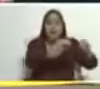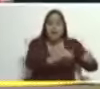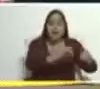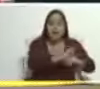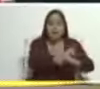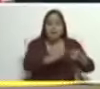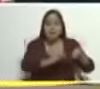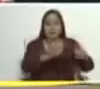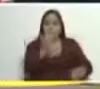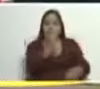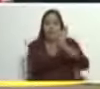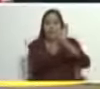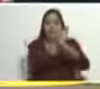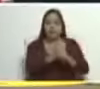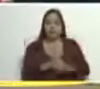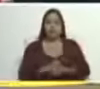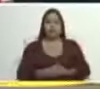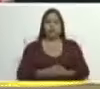bloqueos.